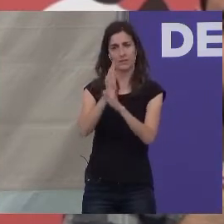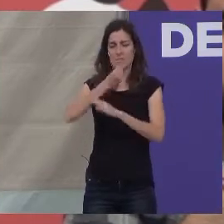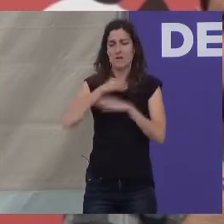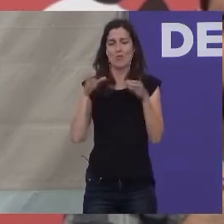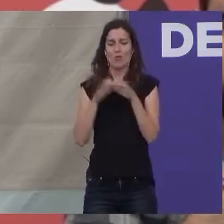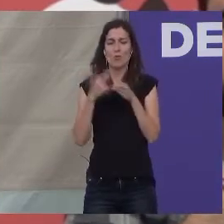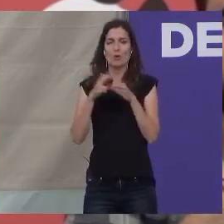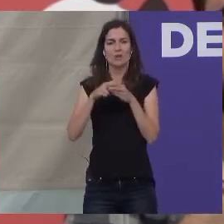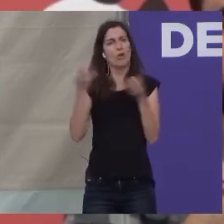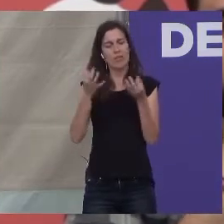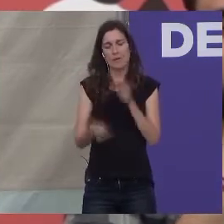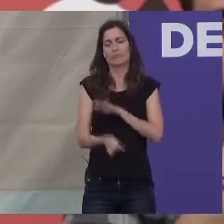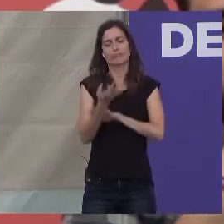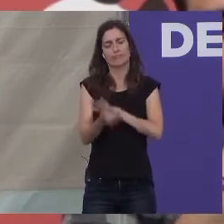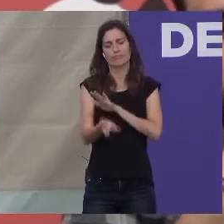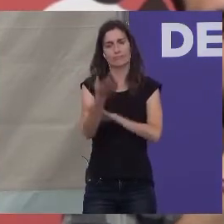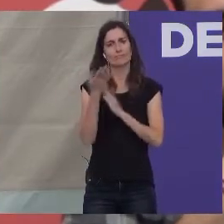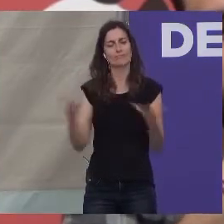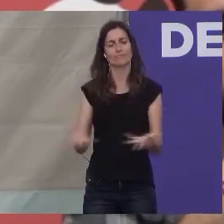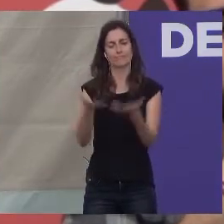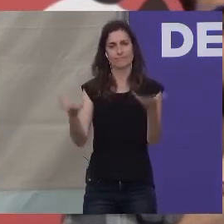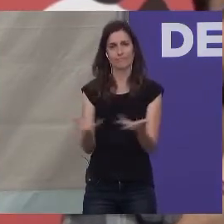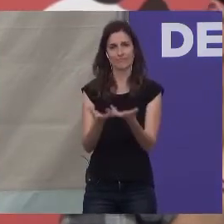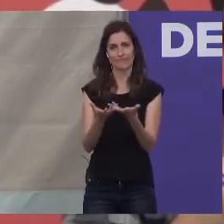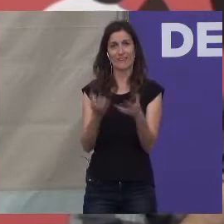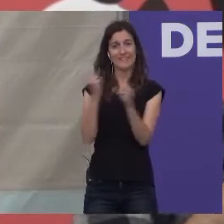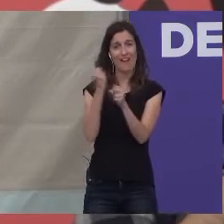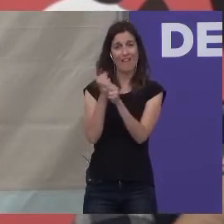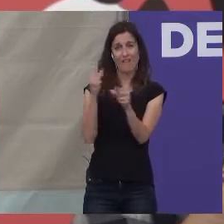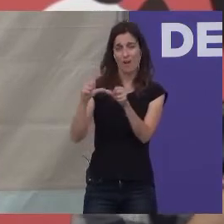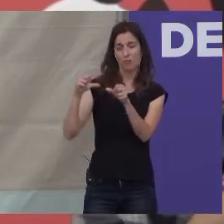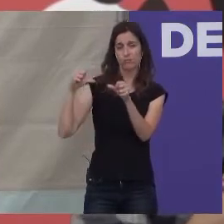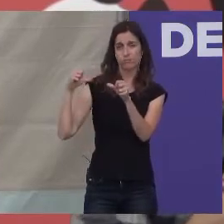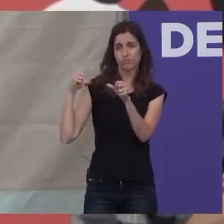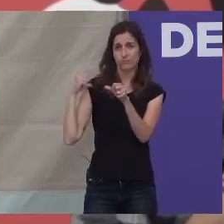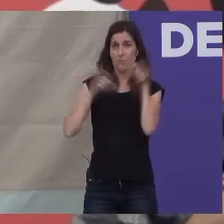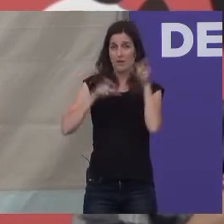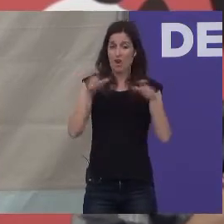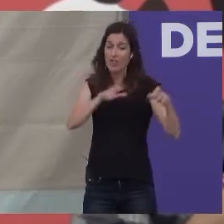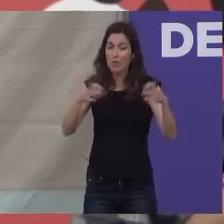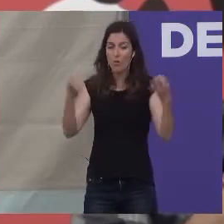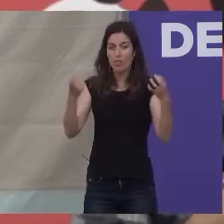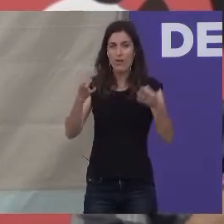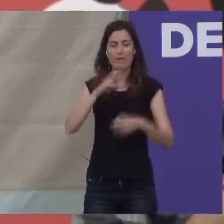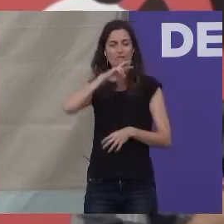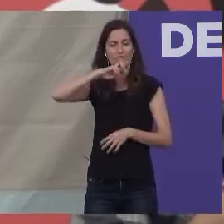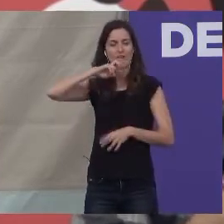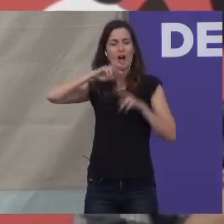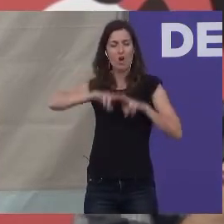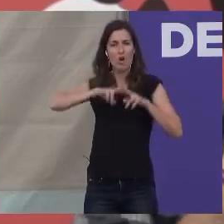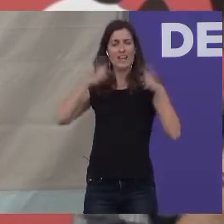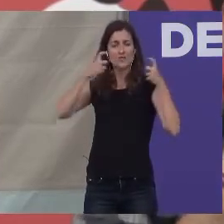mismo partido. Hay que poner en valor todo el trabajo realizado por las personas de los círculos, su esfuerzo y